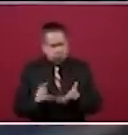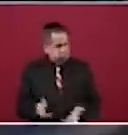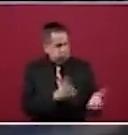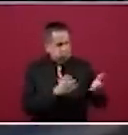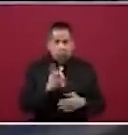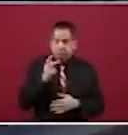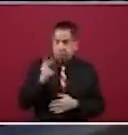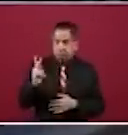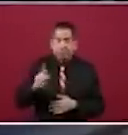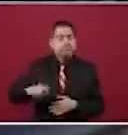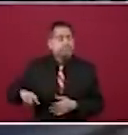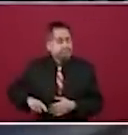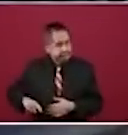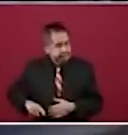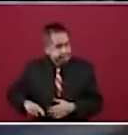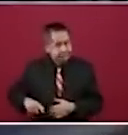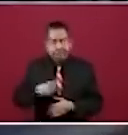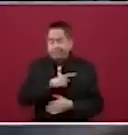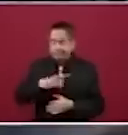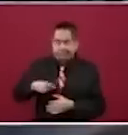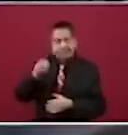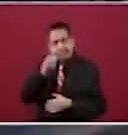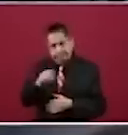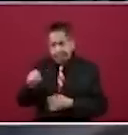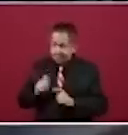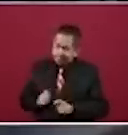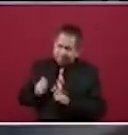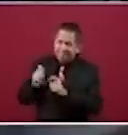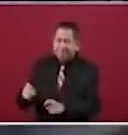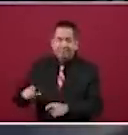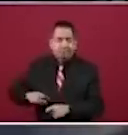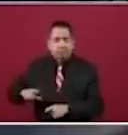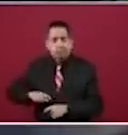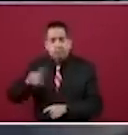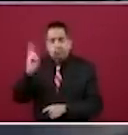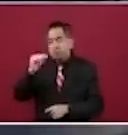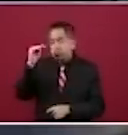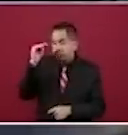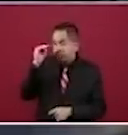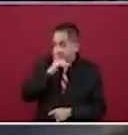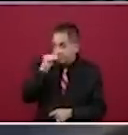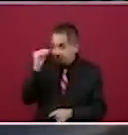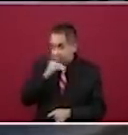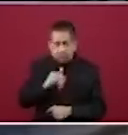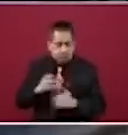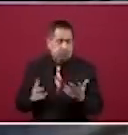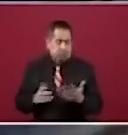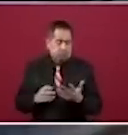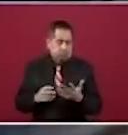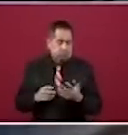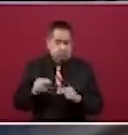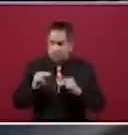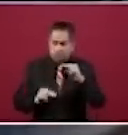Nada más que el Estado tiene la obligación de garantizar la educación pública gratuita en todos sus